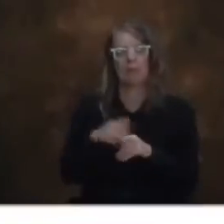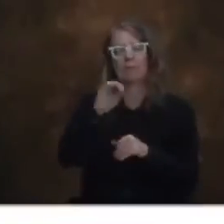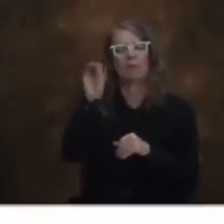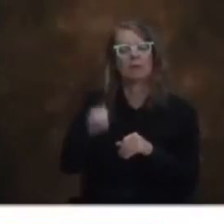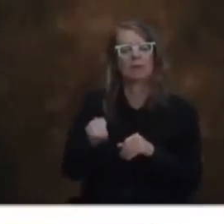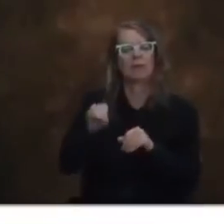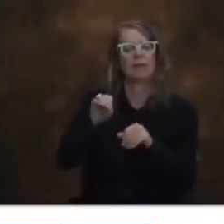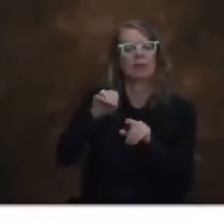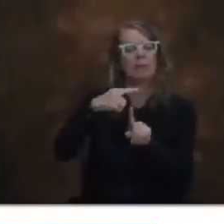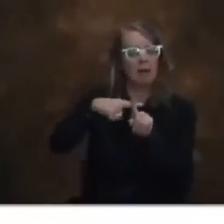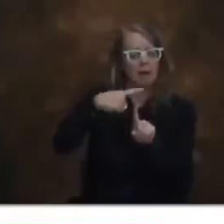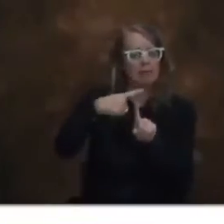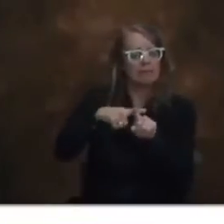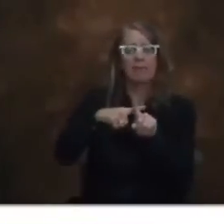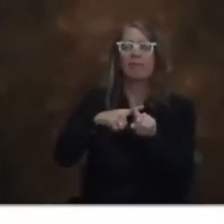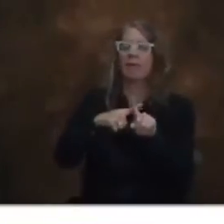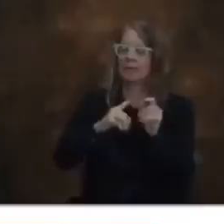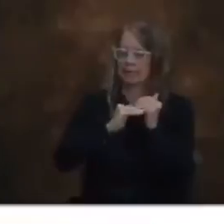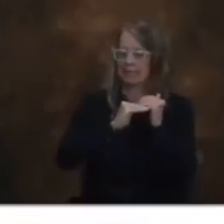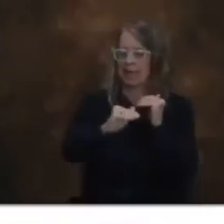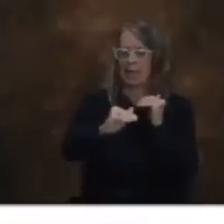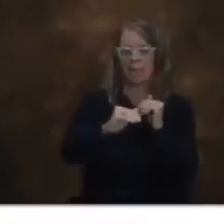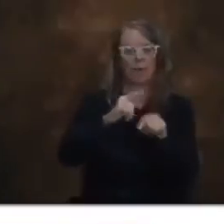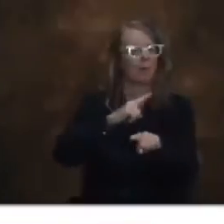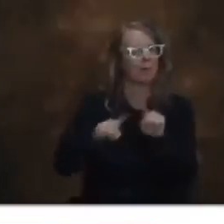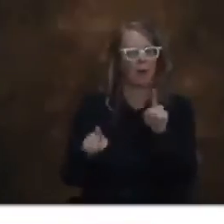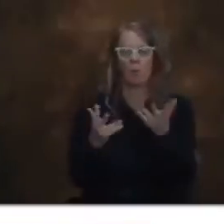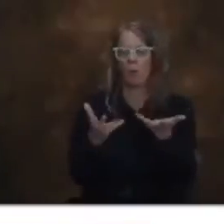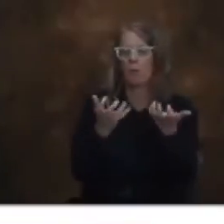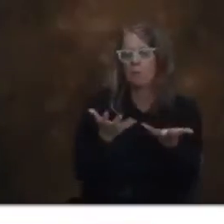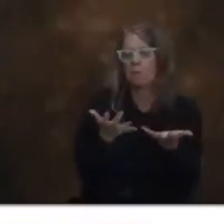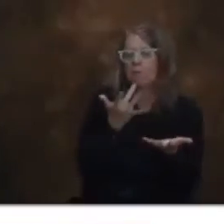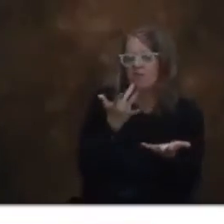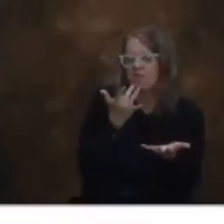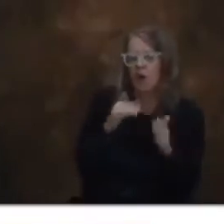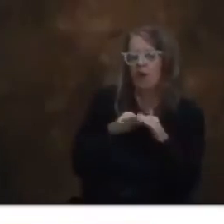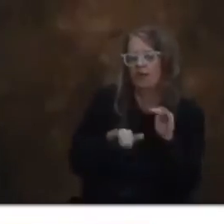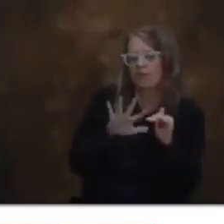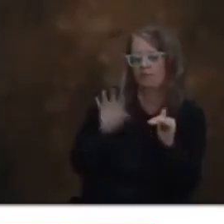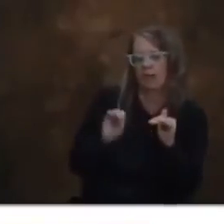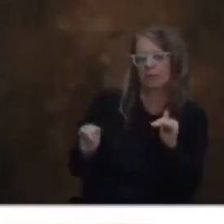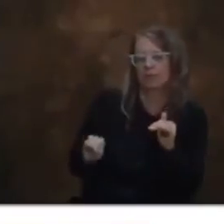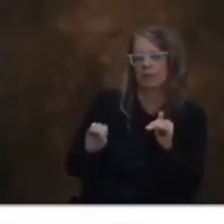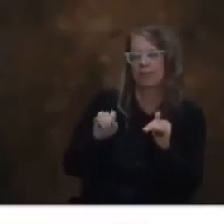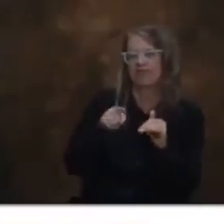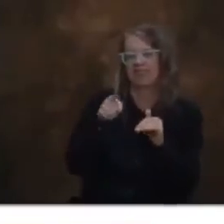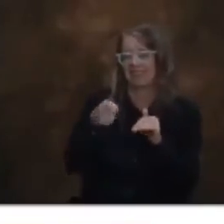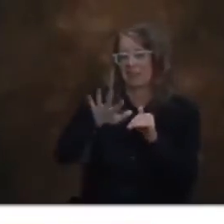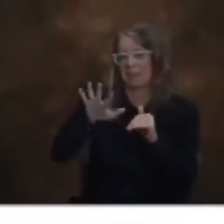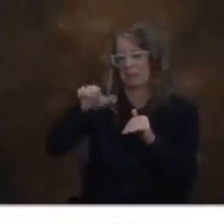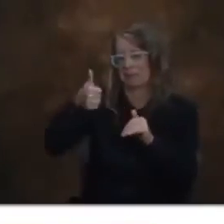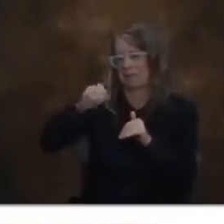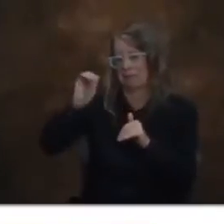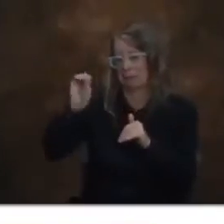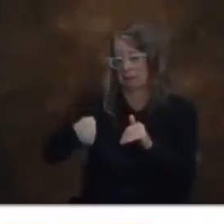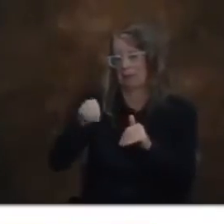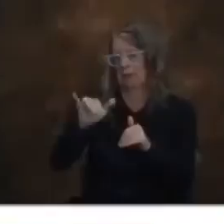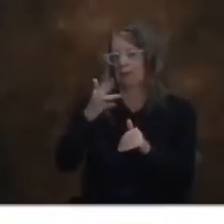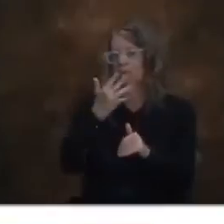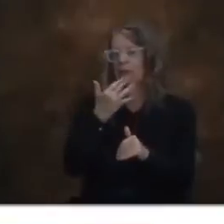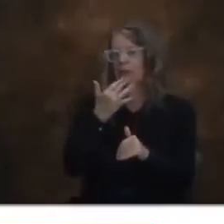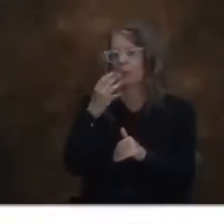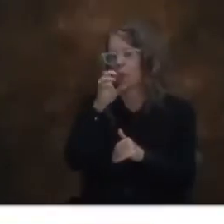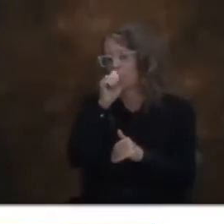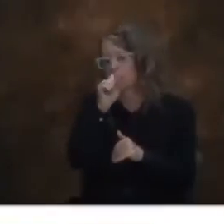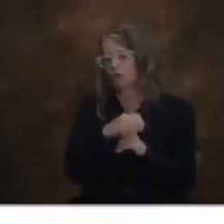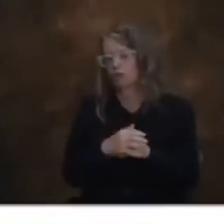si bien sigue estable supera con creces el estado deseado de menos del 5% y permanece en el color